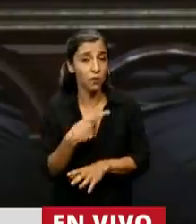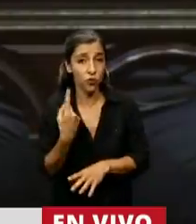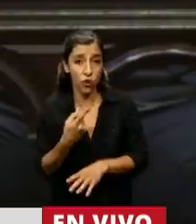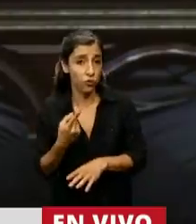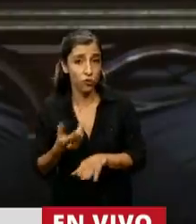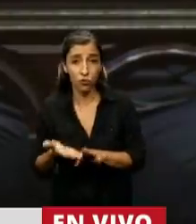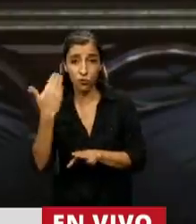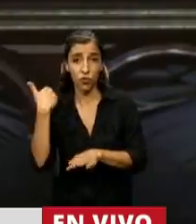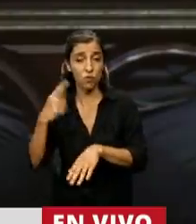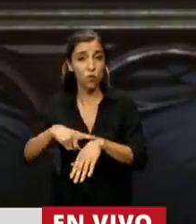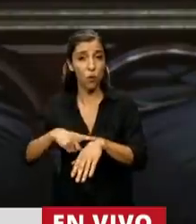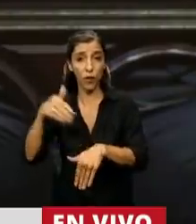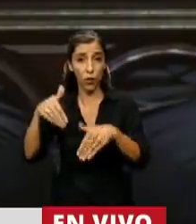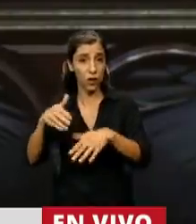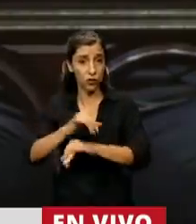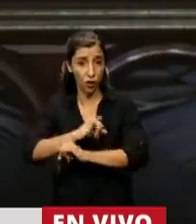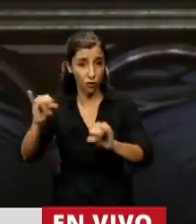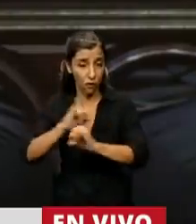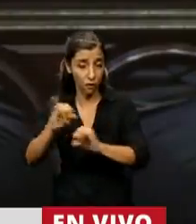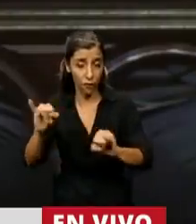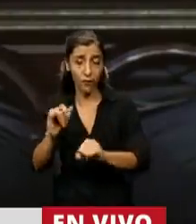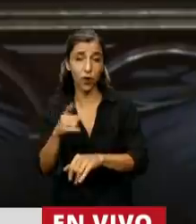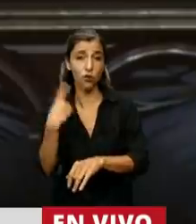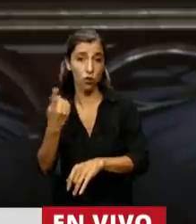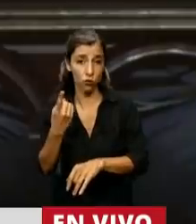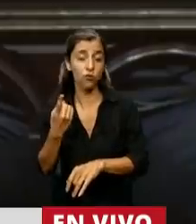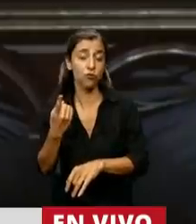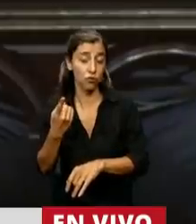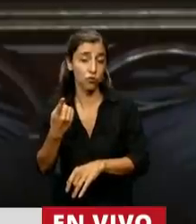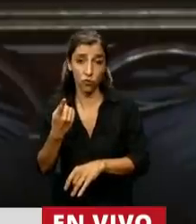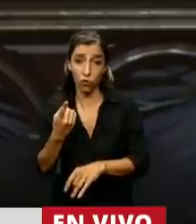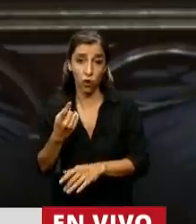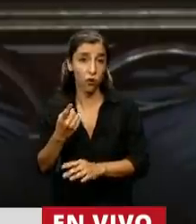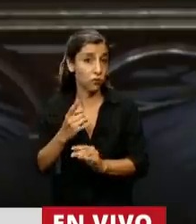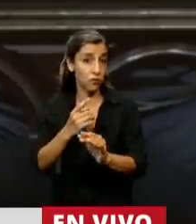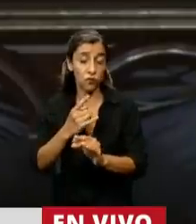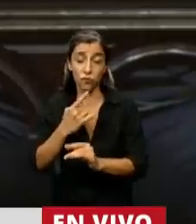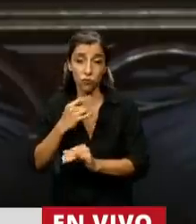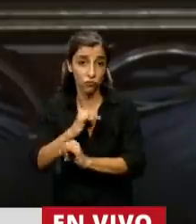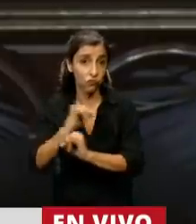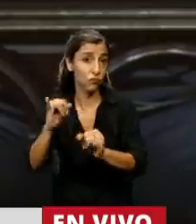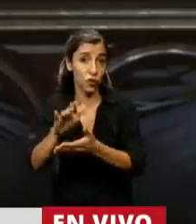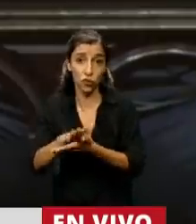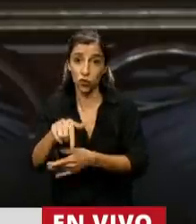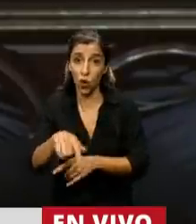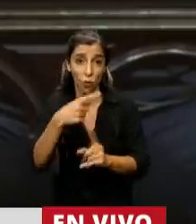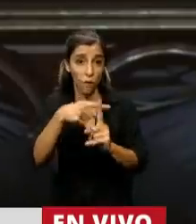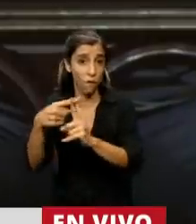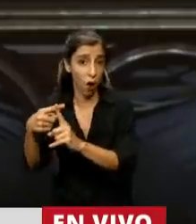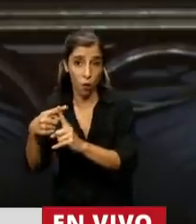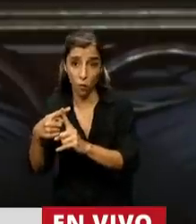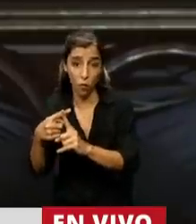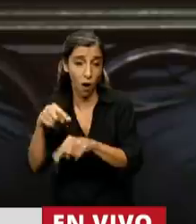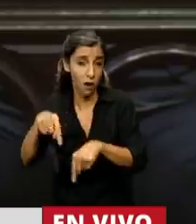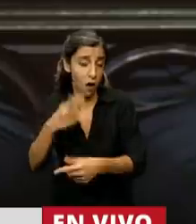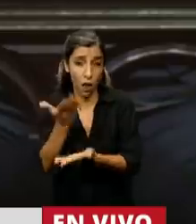lo que dijimos durante la campaña electoral que creíamos que esta fórmula era la mejor para